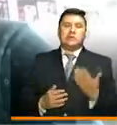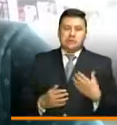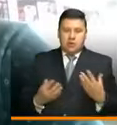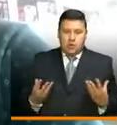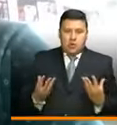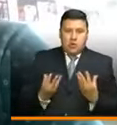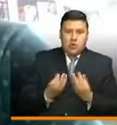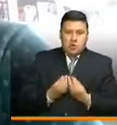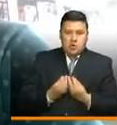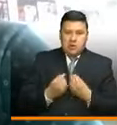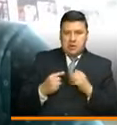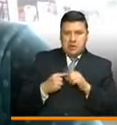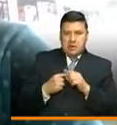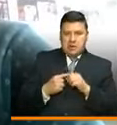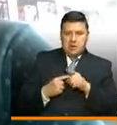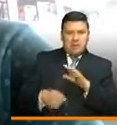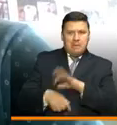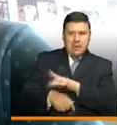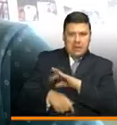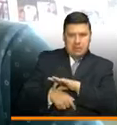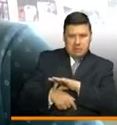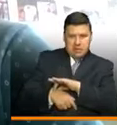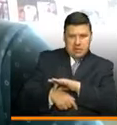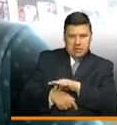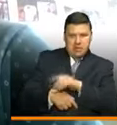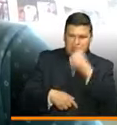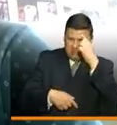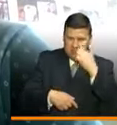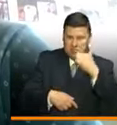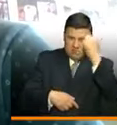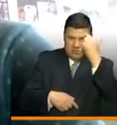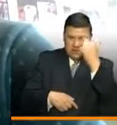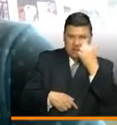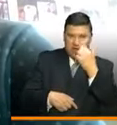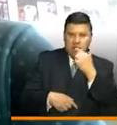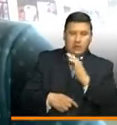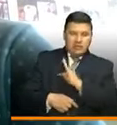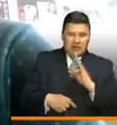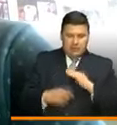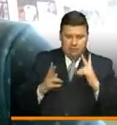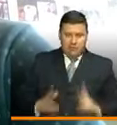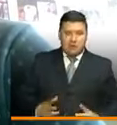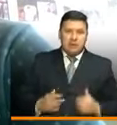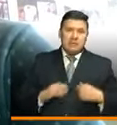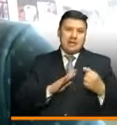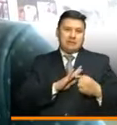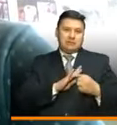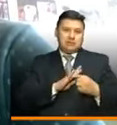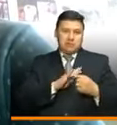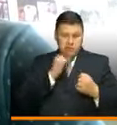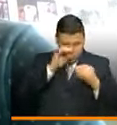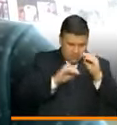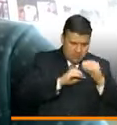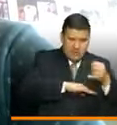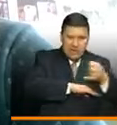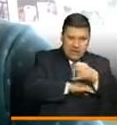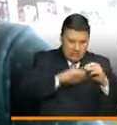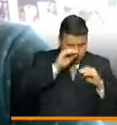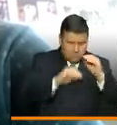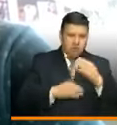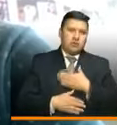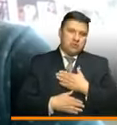equipo con un primo que es médico, especialista en fisiatría, y con mi esposa que es diseñadora, arquitecta,